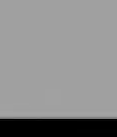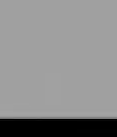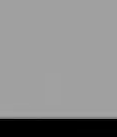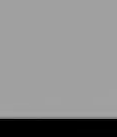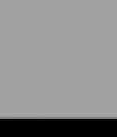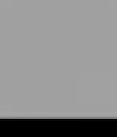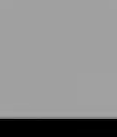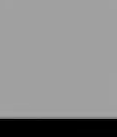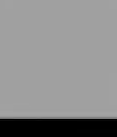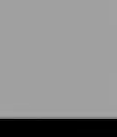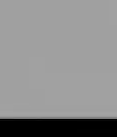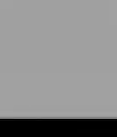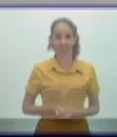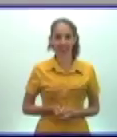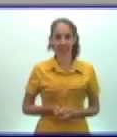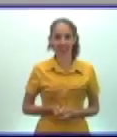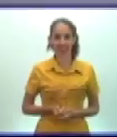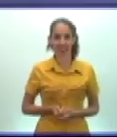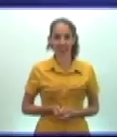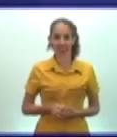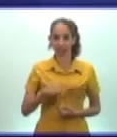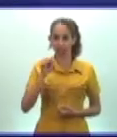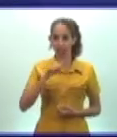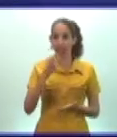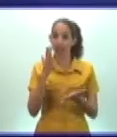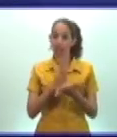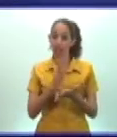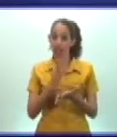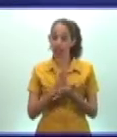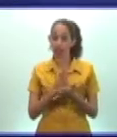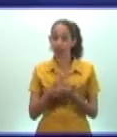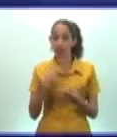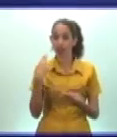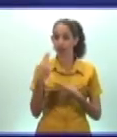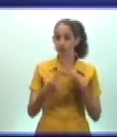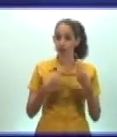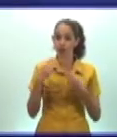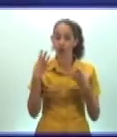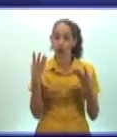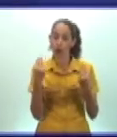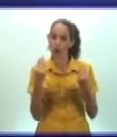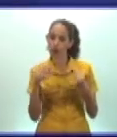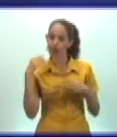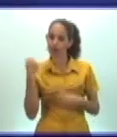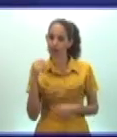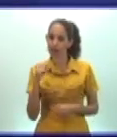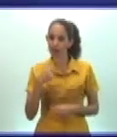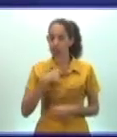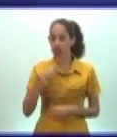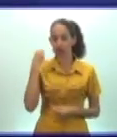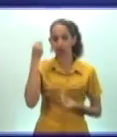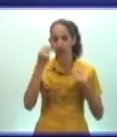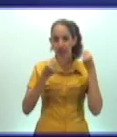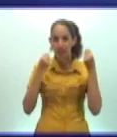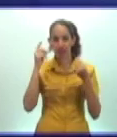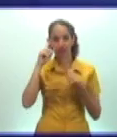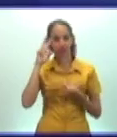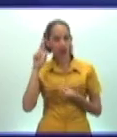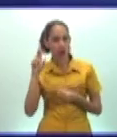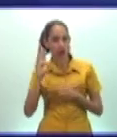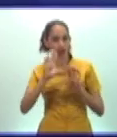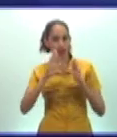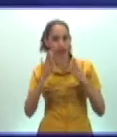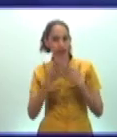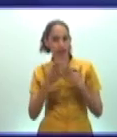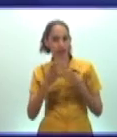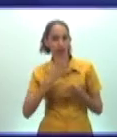En la clase de hoy hemos calculado combinadas con números reales. Espero que hayan podido recordar propiedades